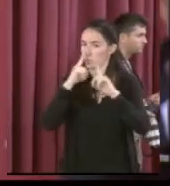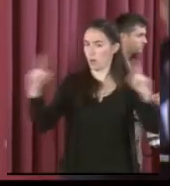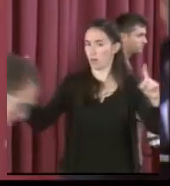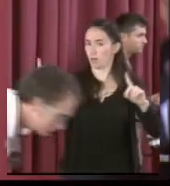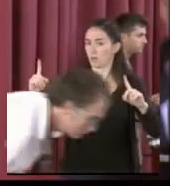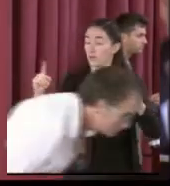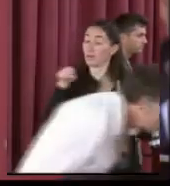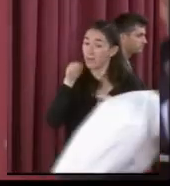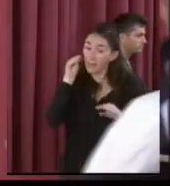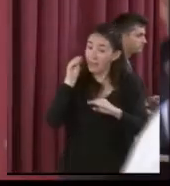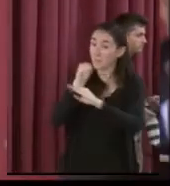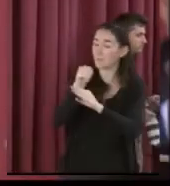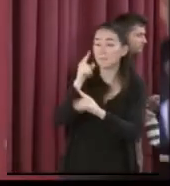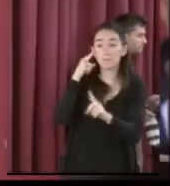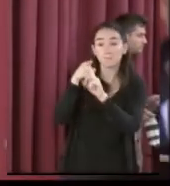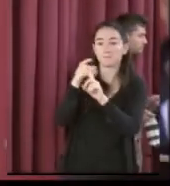garantizar que el pago de la primera